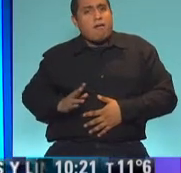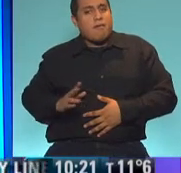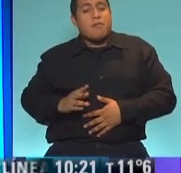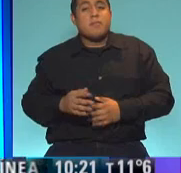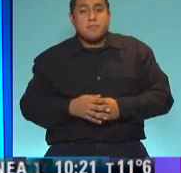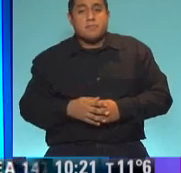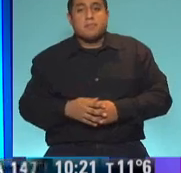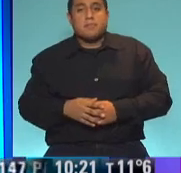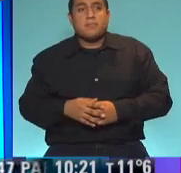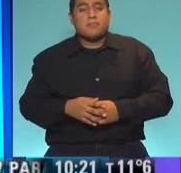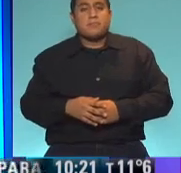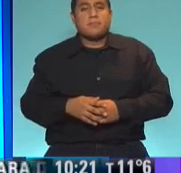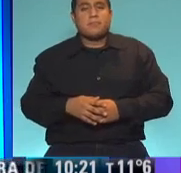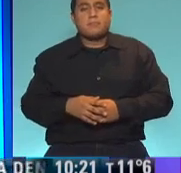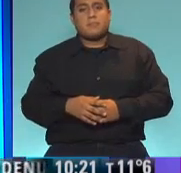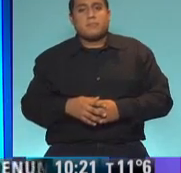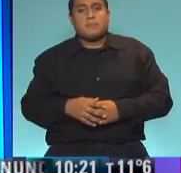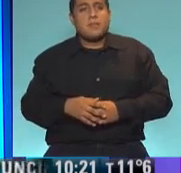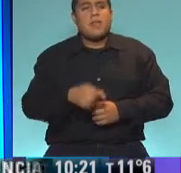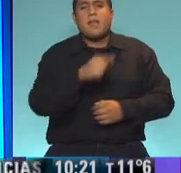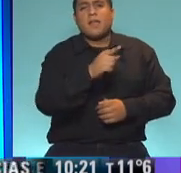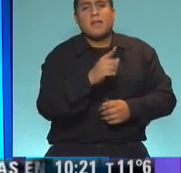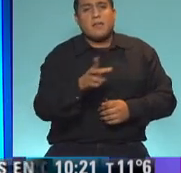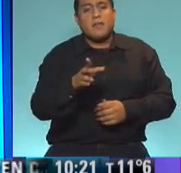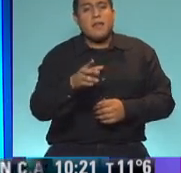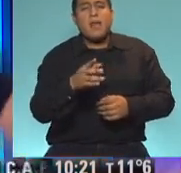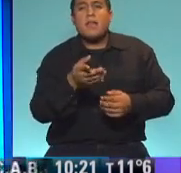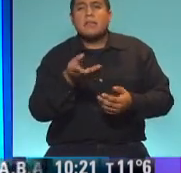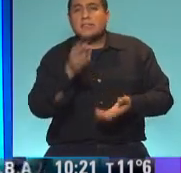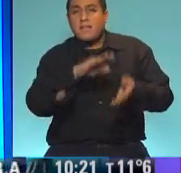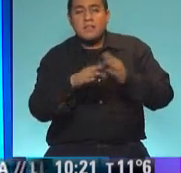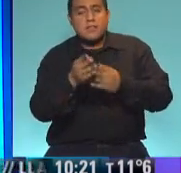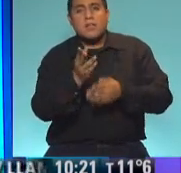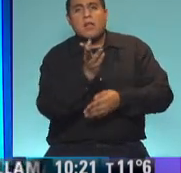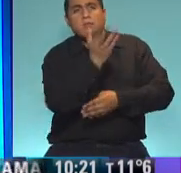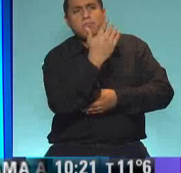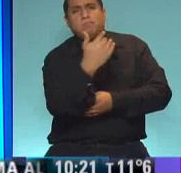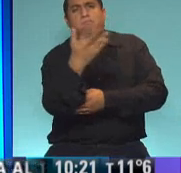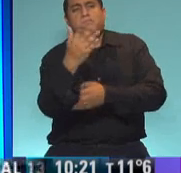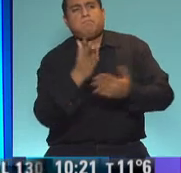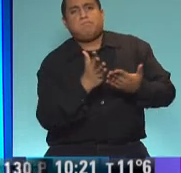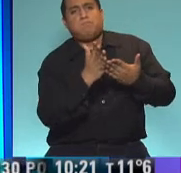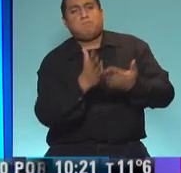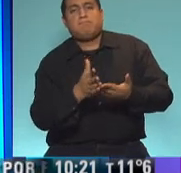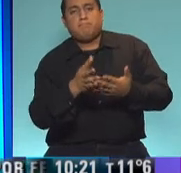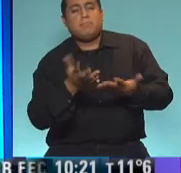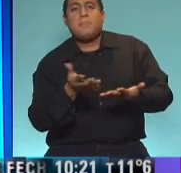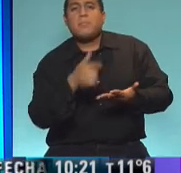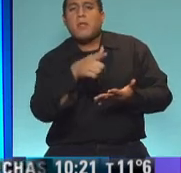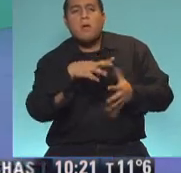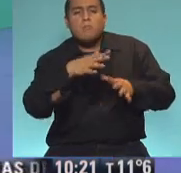mantel tendiéndose y un velero de servilleta doblada y la espuma de leche con migajas.